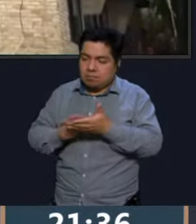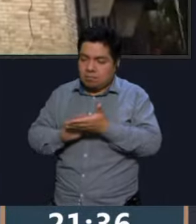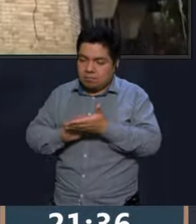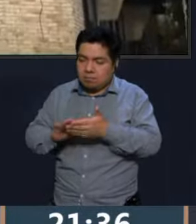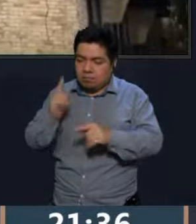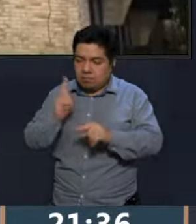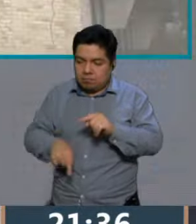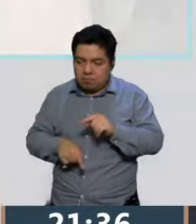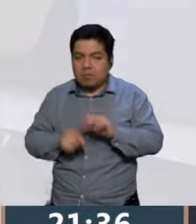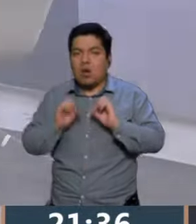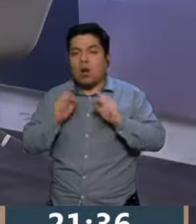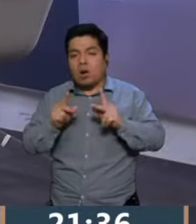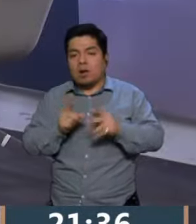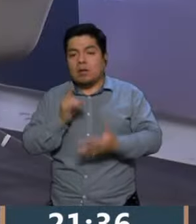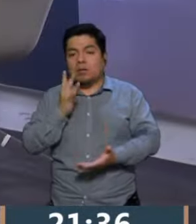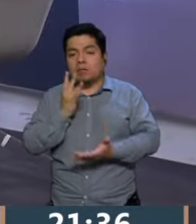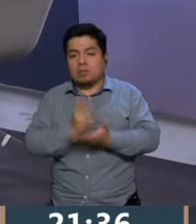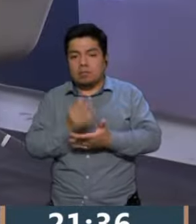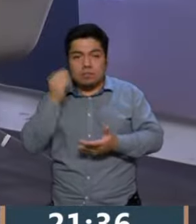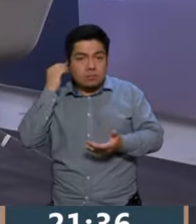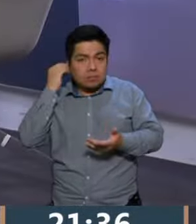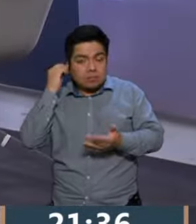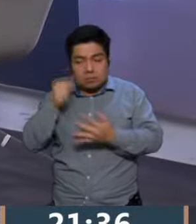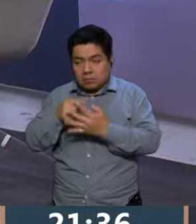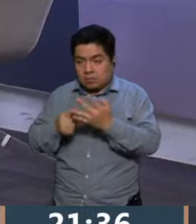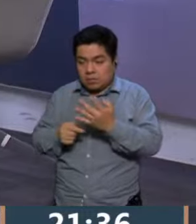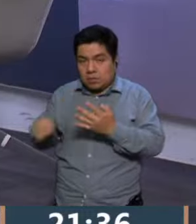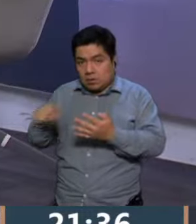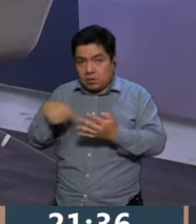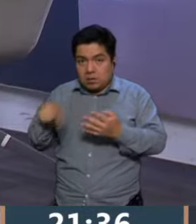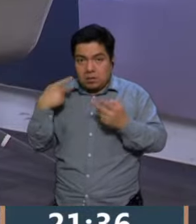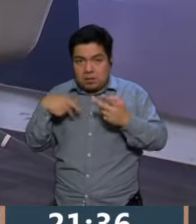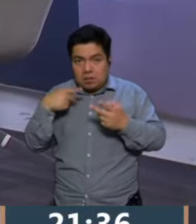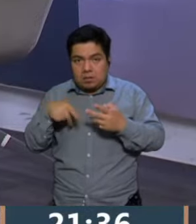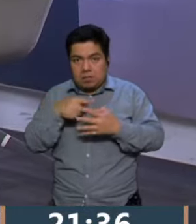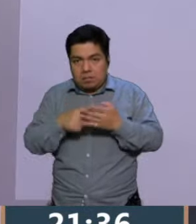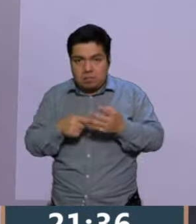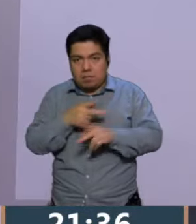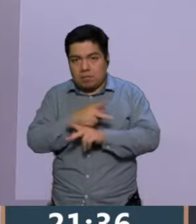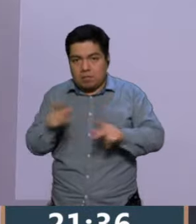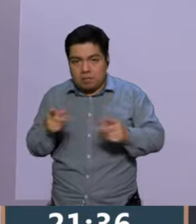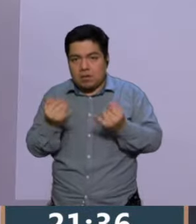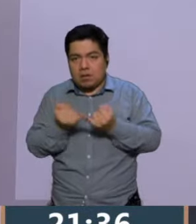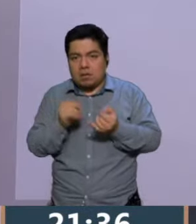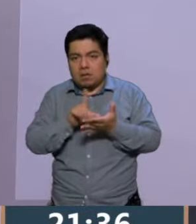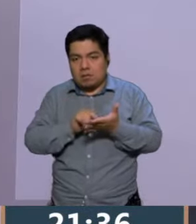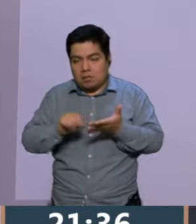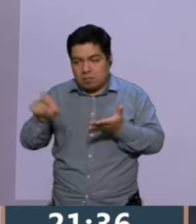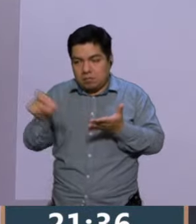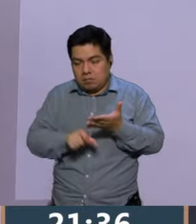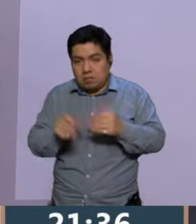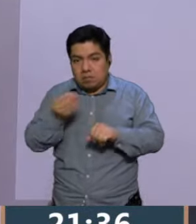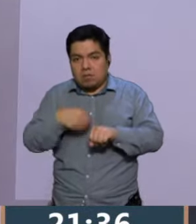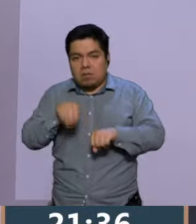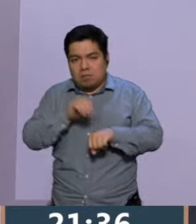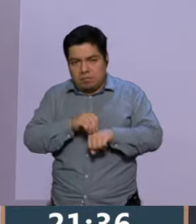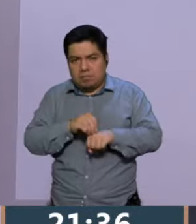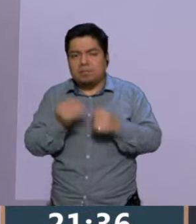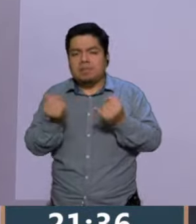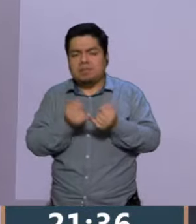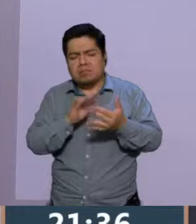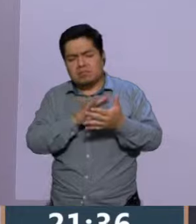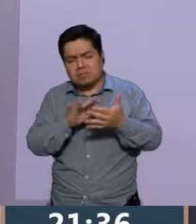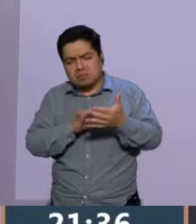entonces las medidas cautelares van únicamente a estos personajes que mencionaba y sobre las publicaciones que han hecho en redes sociales. Leyendo también